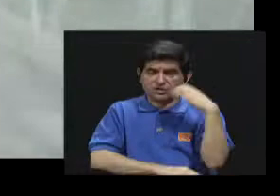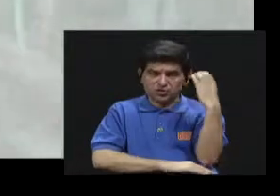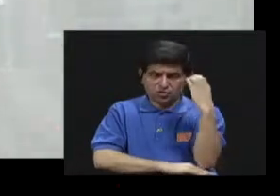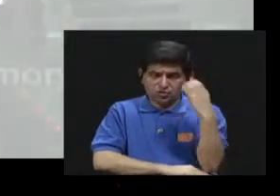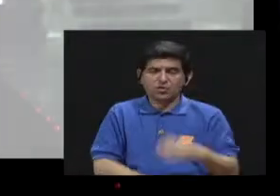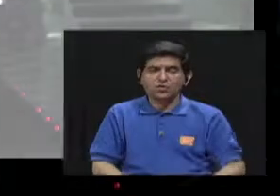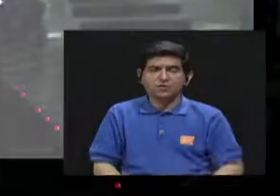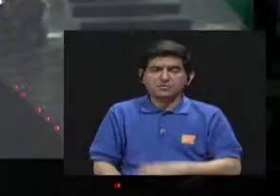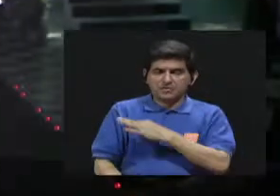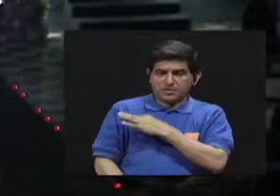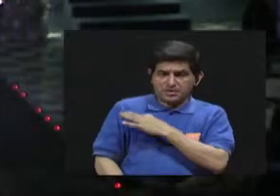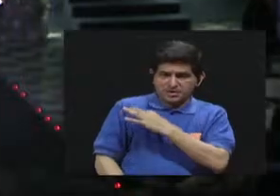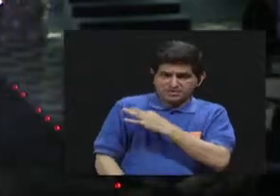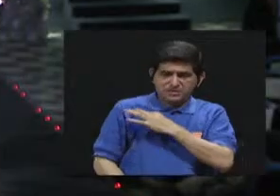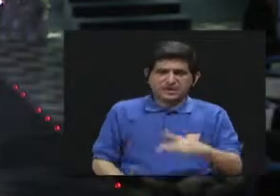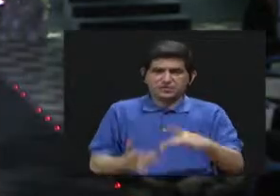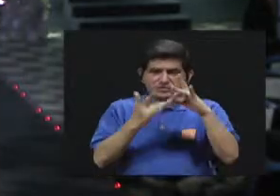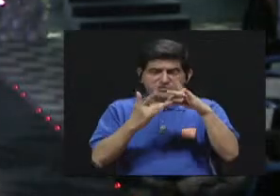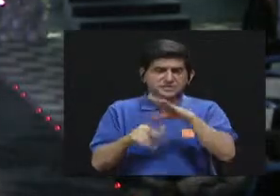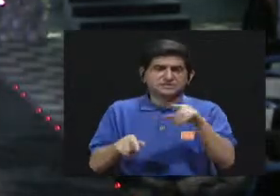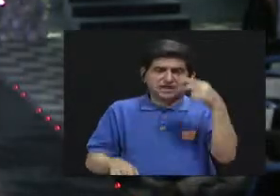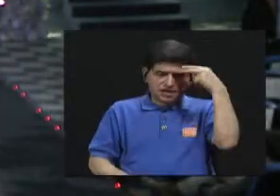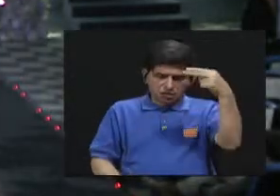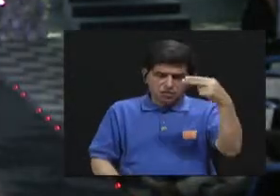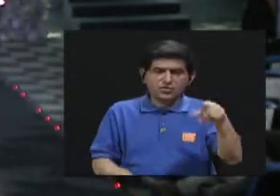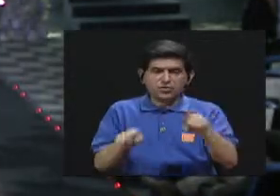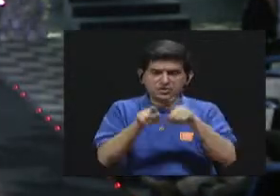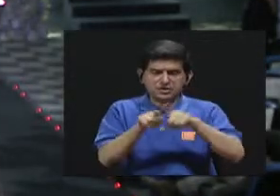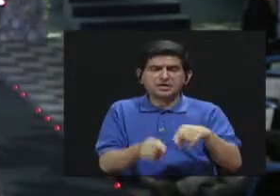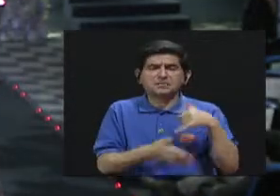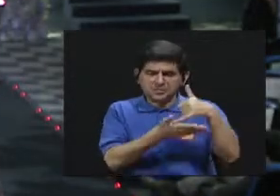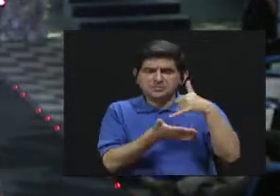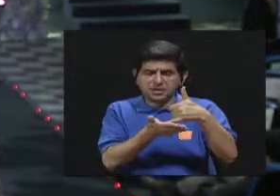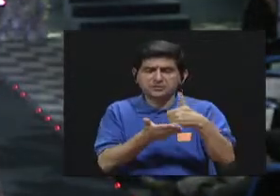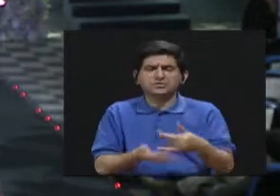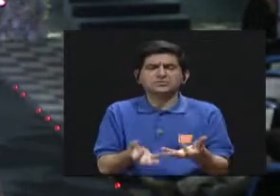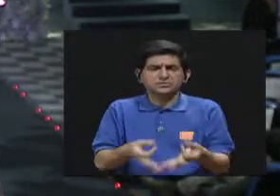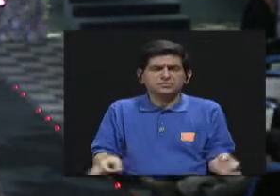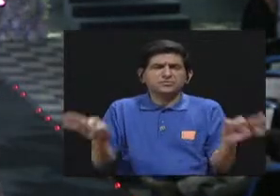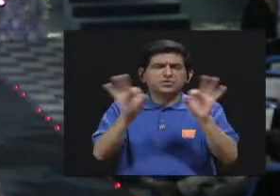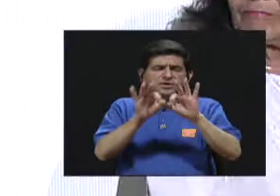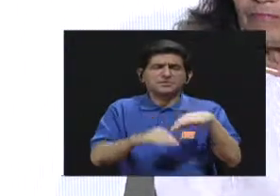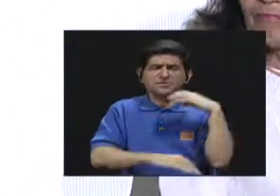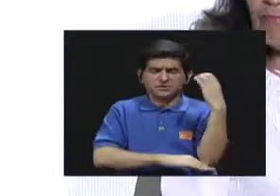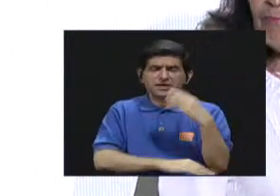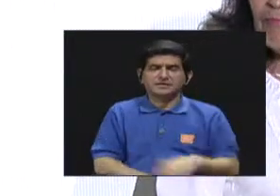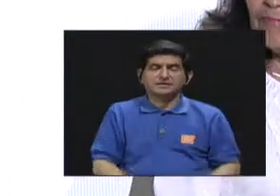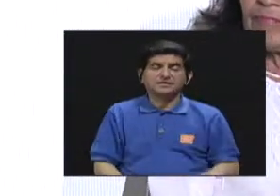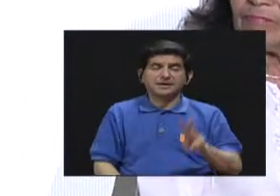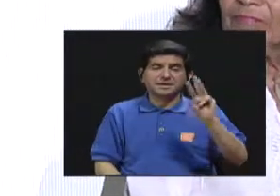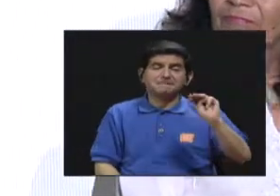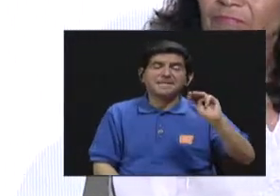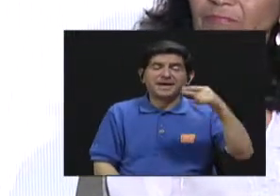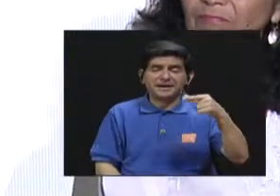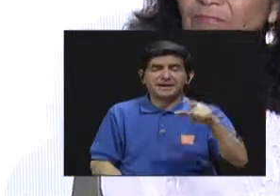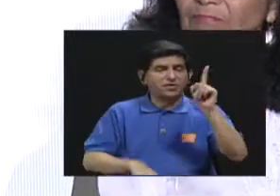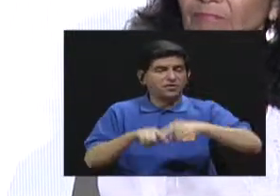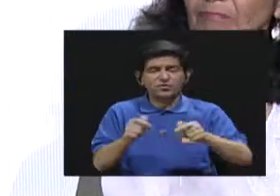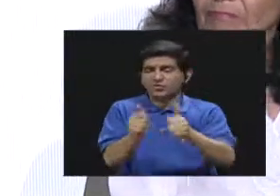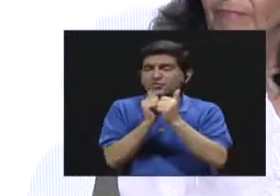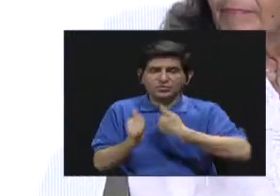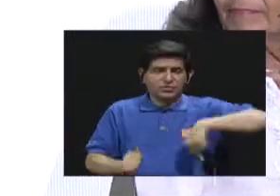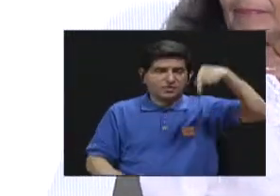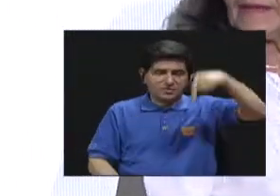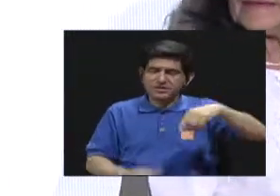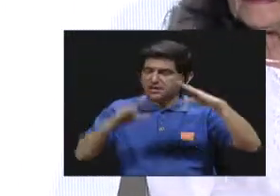como y con mucha premiación. Tiene bastante peso Colombia. El señor Mark Greco no nos puede acompañar esta